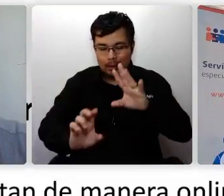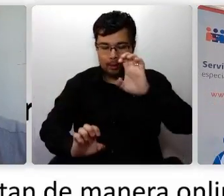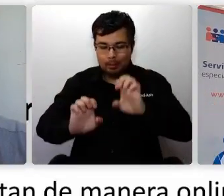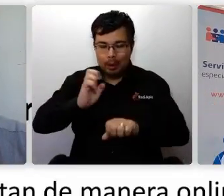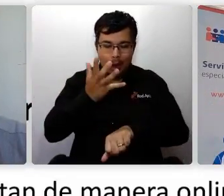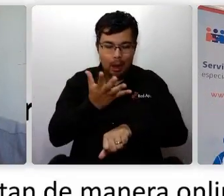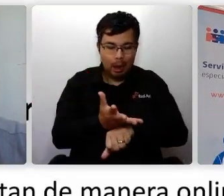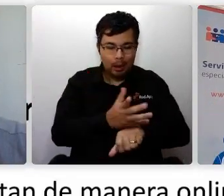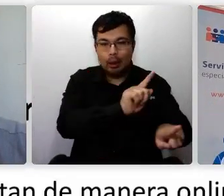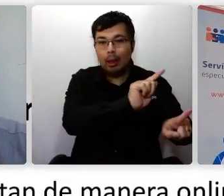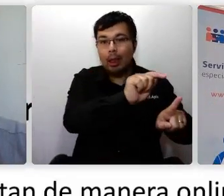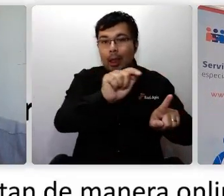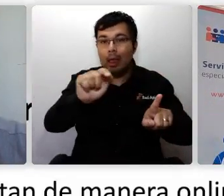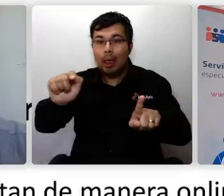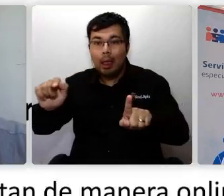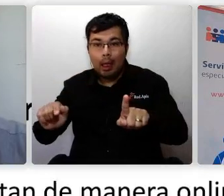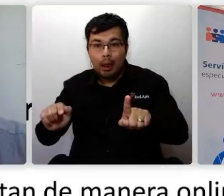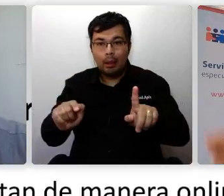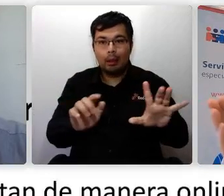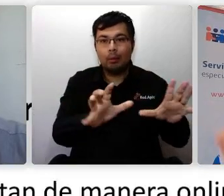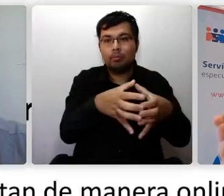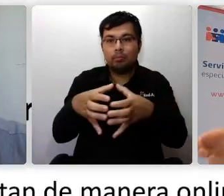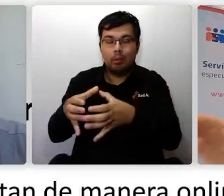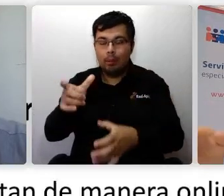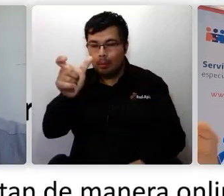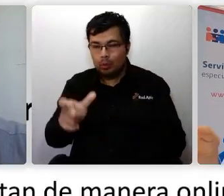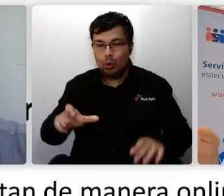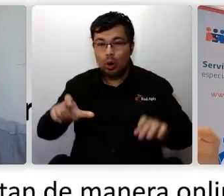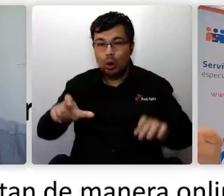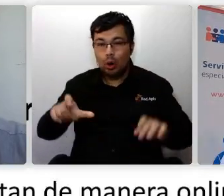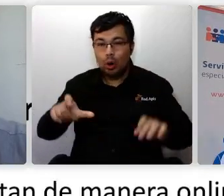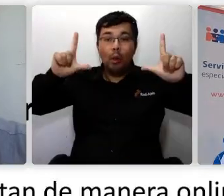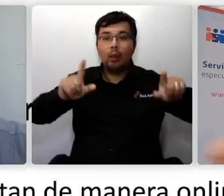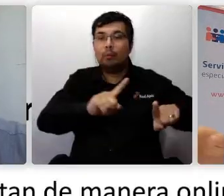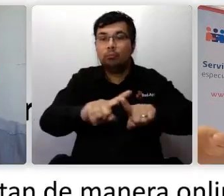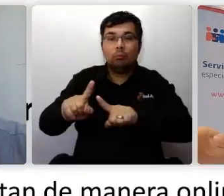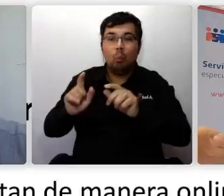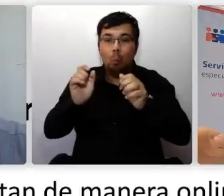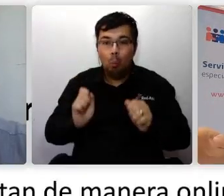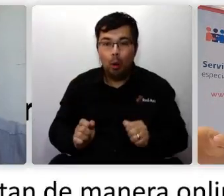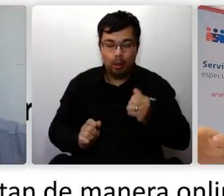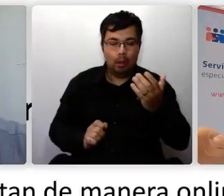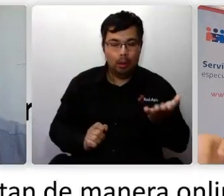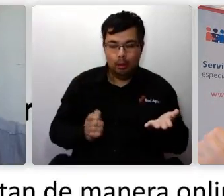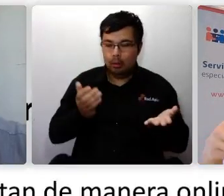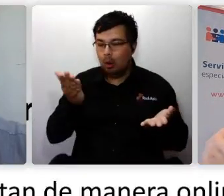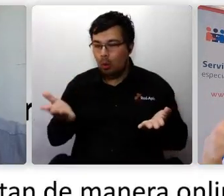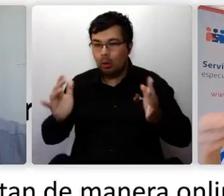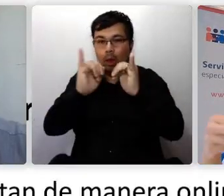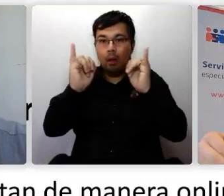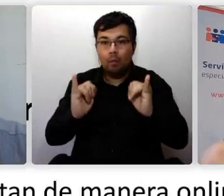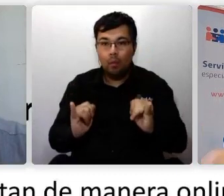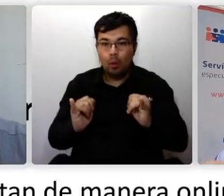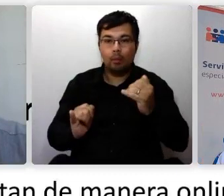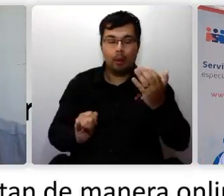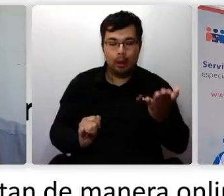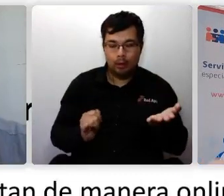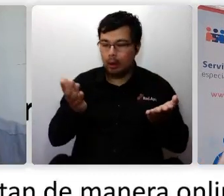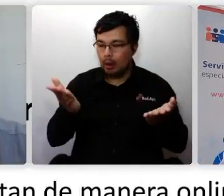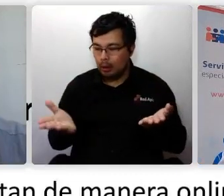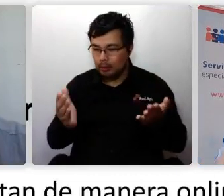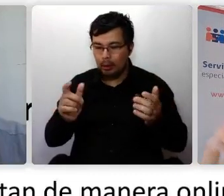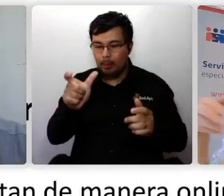sociedades, como personas físicas, como personas jurídicas, y si es jurídica puede ser tal y tal forma. Cada una de las formas de jurídica se puede constituir así, así o así o